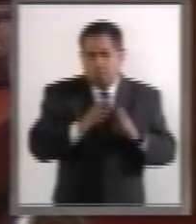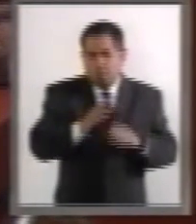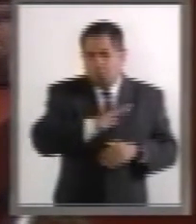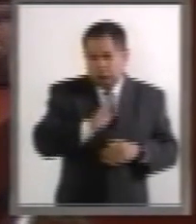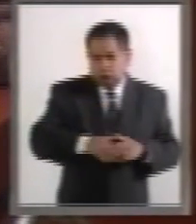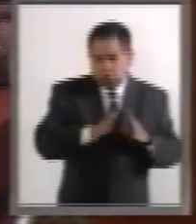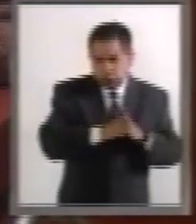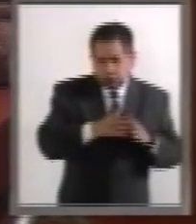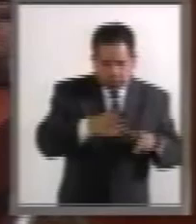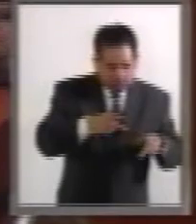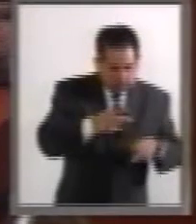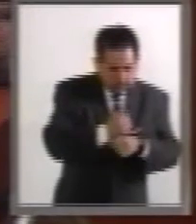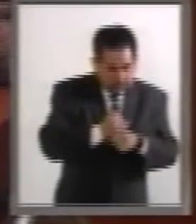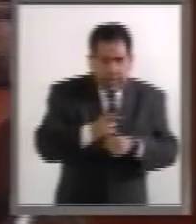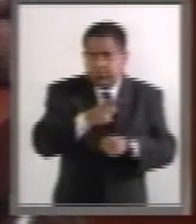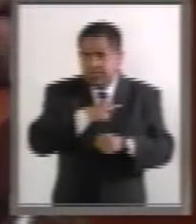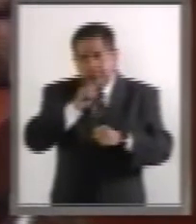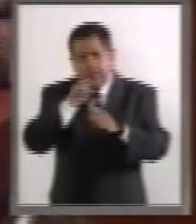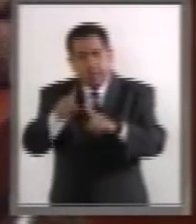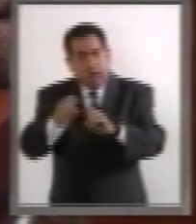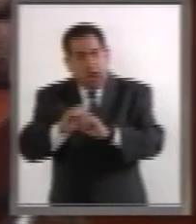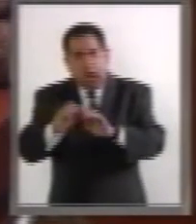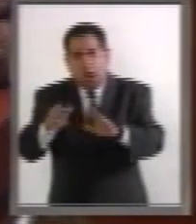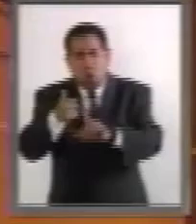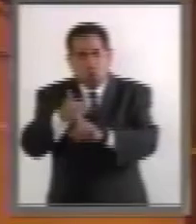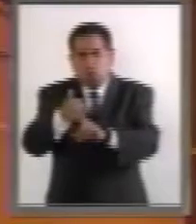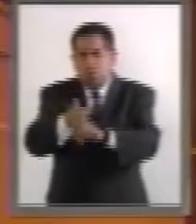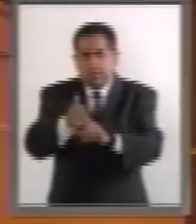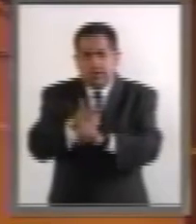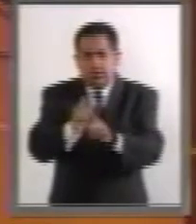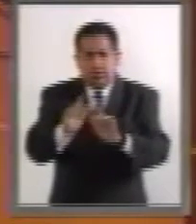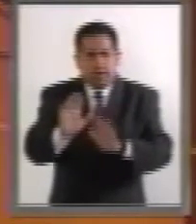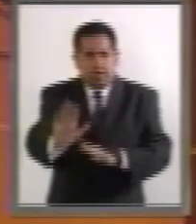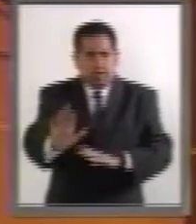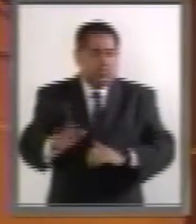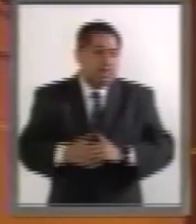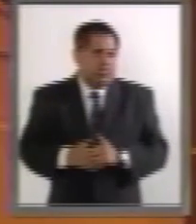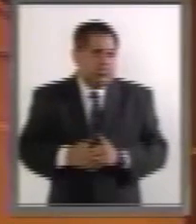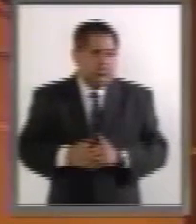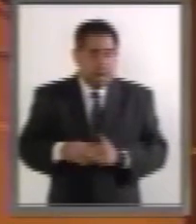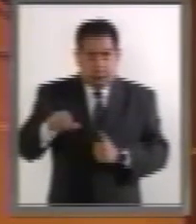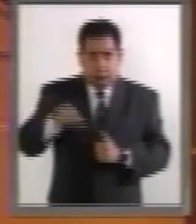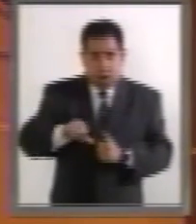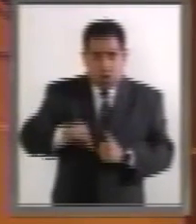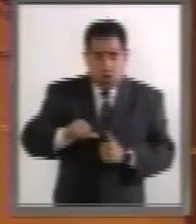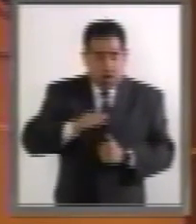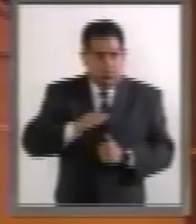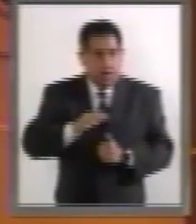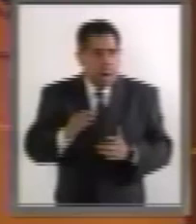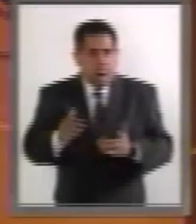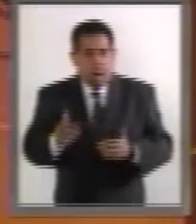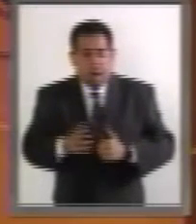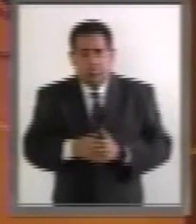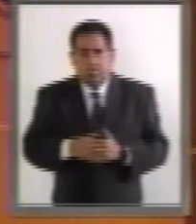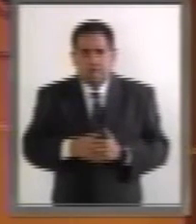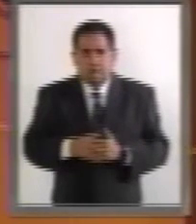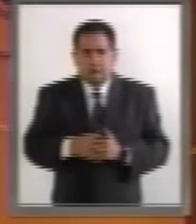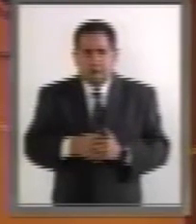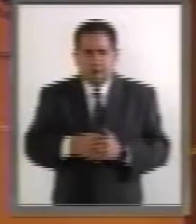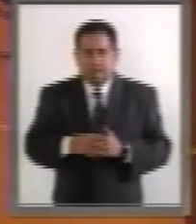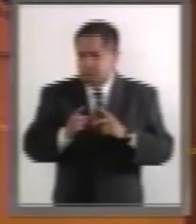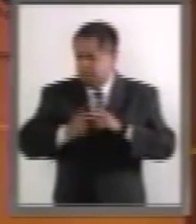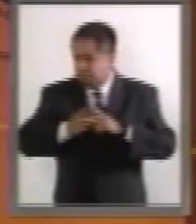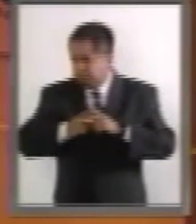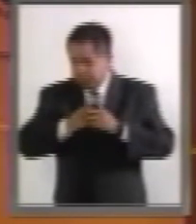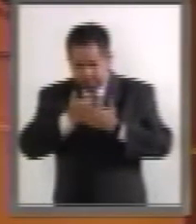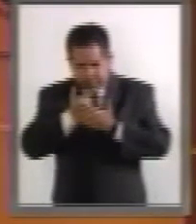también gocen de plena autonomía. Hoy tenemos, a partir de las